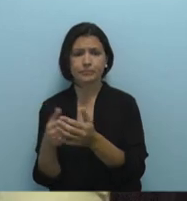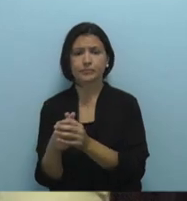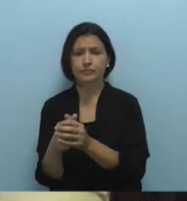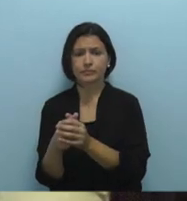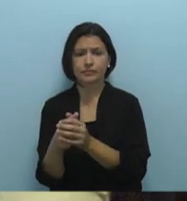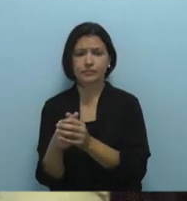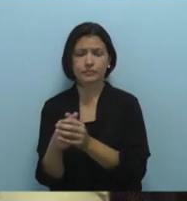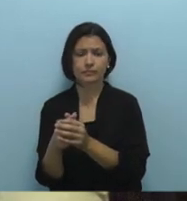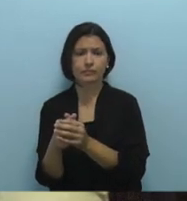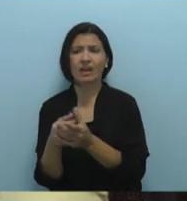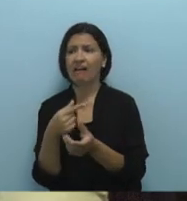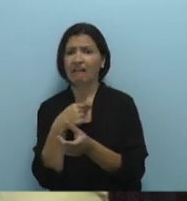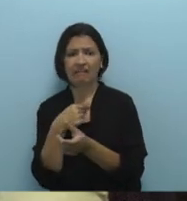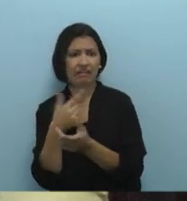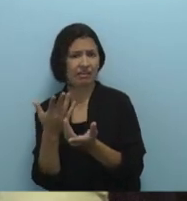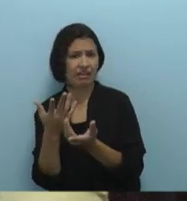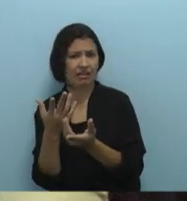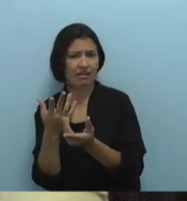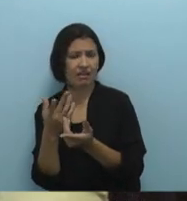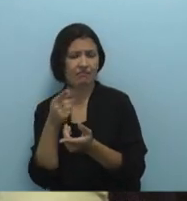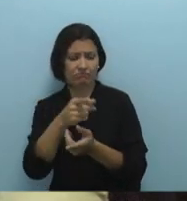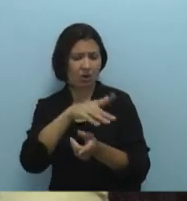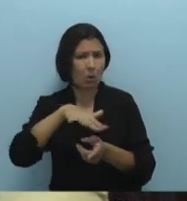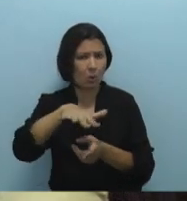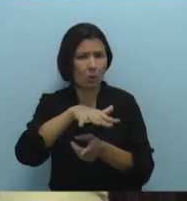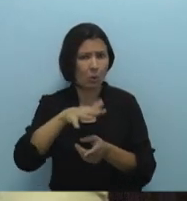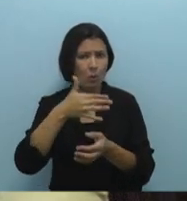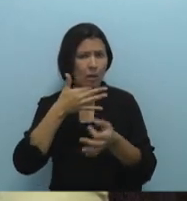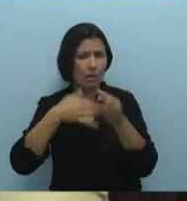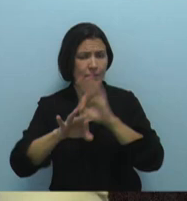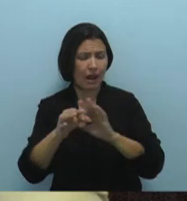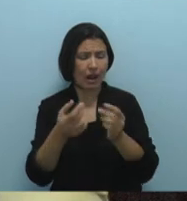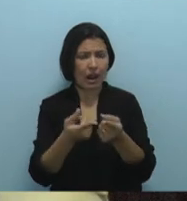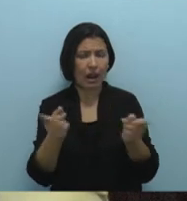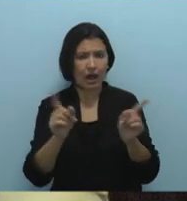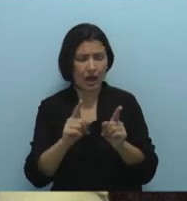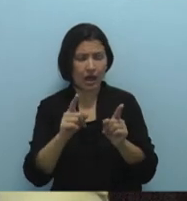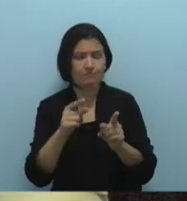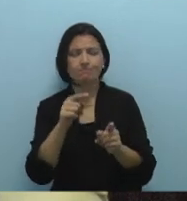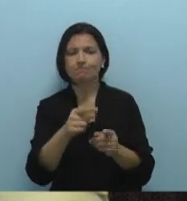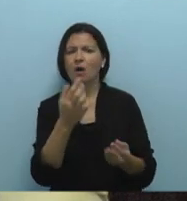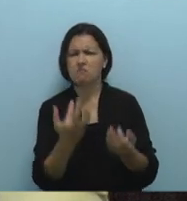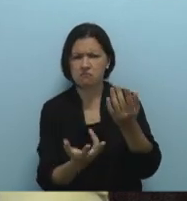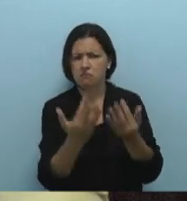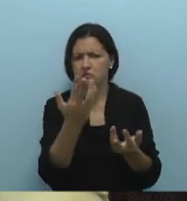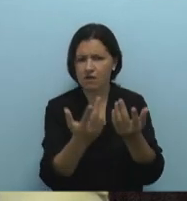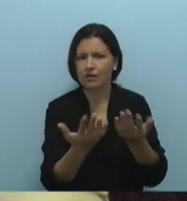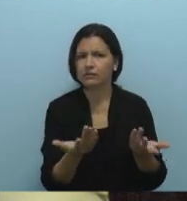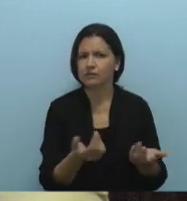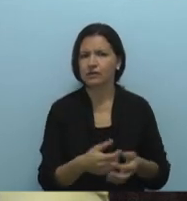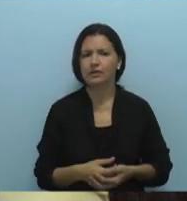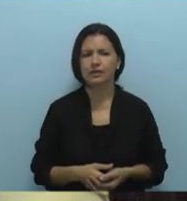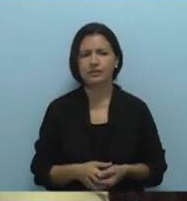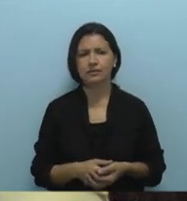cosas, porque la política hace cada vez más chiquita la cifra del presupuesto para cuidar el ambiente, para